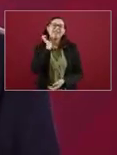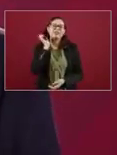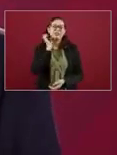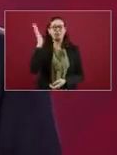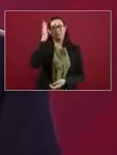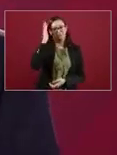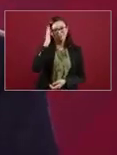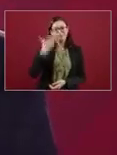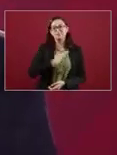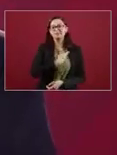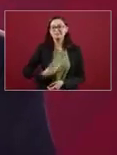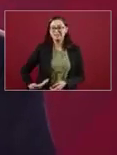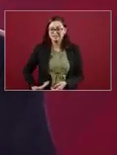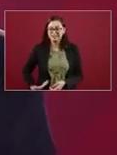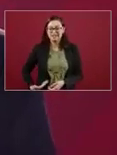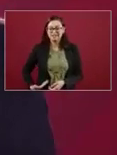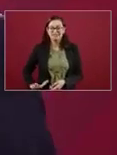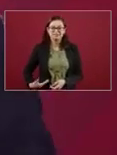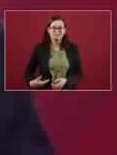nombrar.